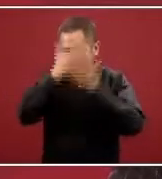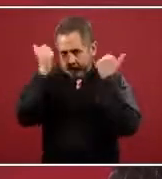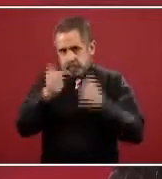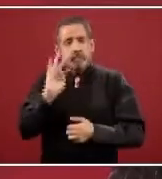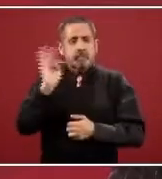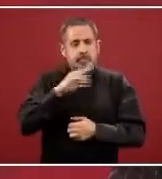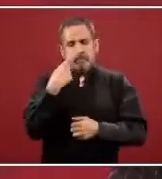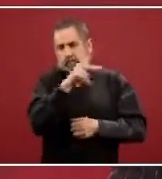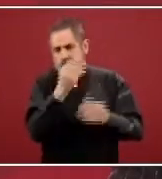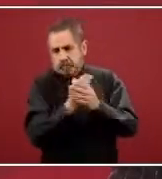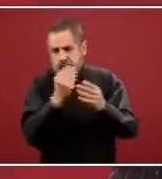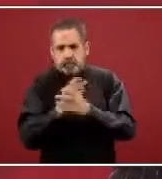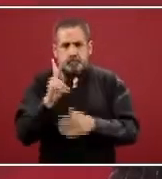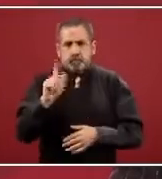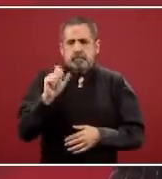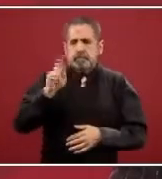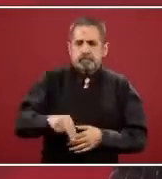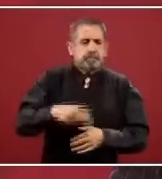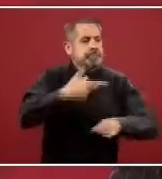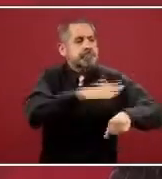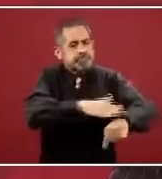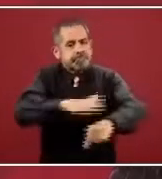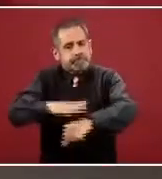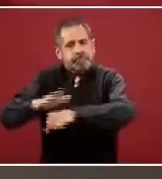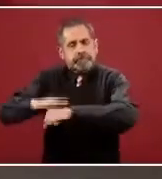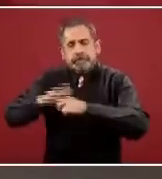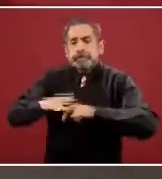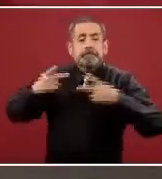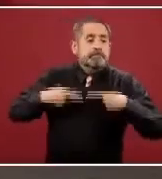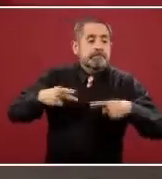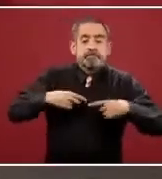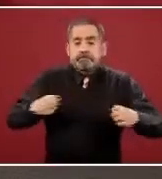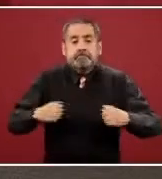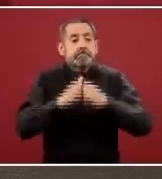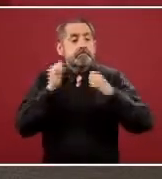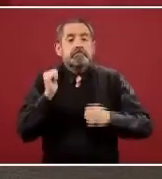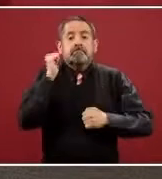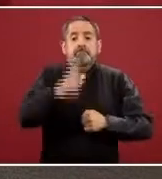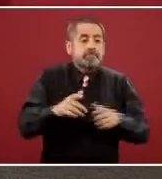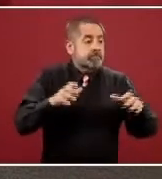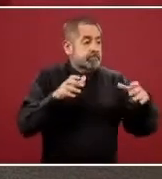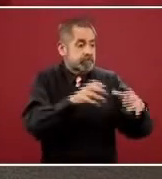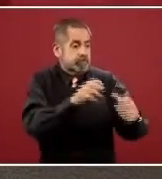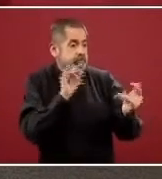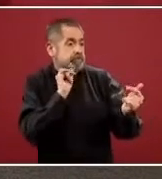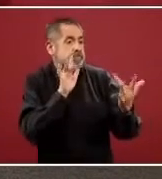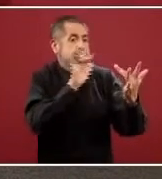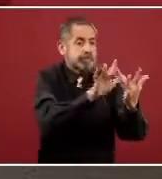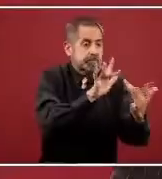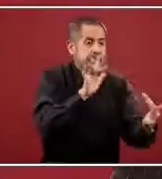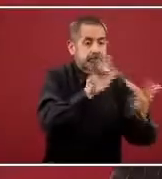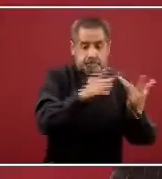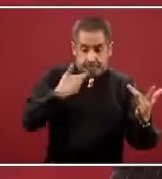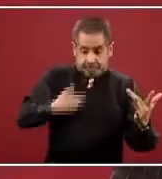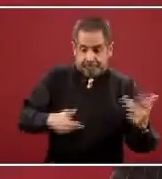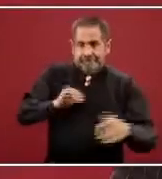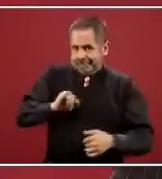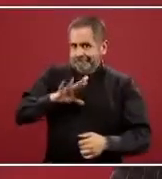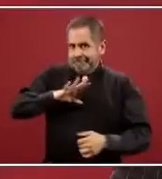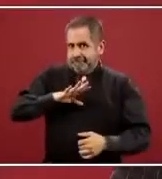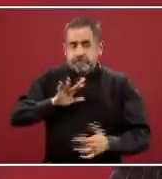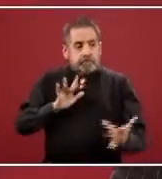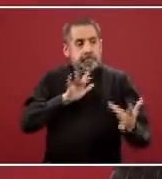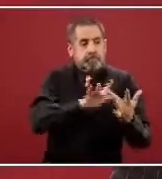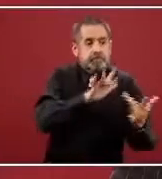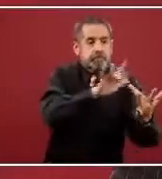estrategia de avisar a las personas que estuvieron en un determinado lugar o compartiendo un determinado espacio con un caso confirmado, que